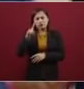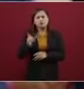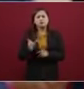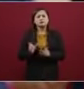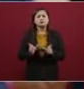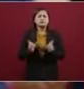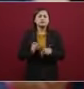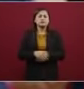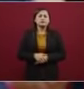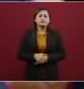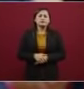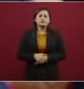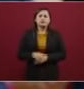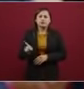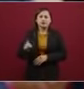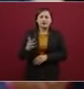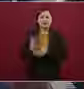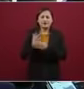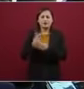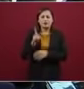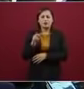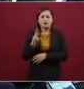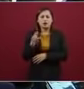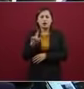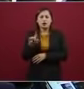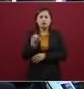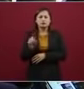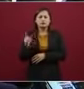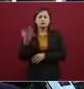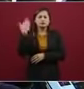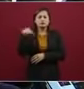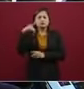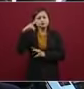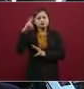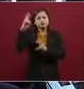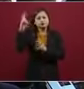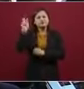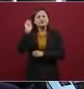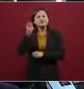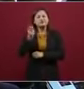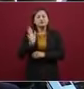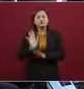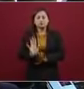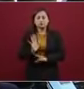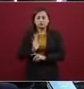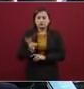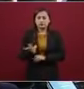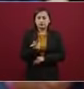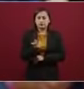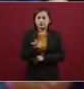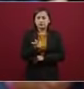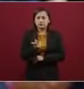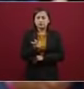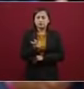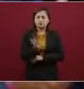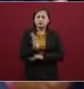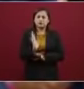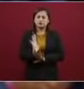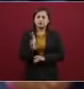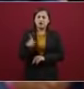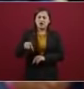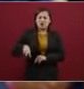señor secretario Durazo, de los sueldos. Yo quiero saber, ahora que el gobierno habla mucho